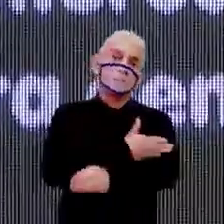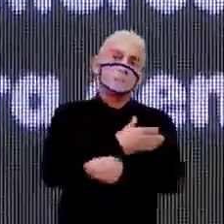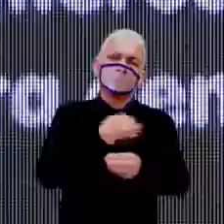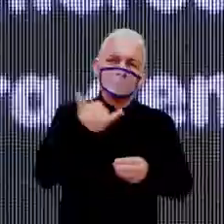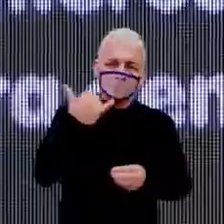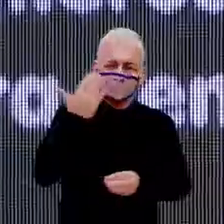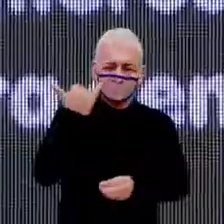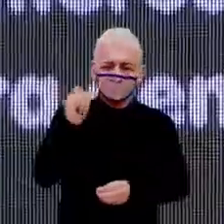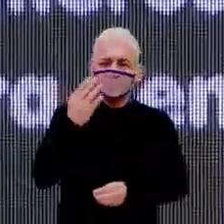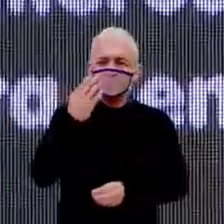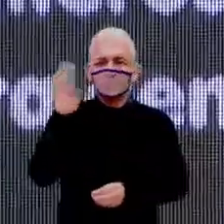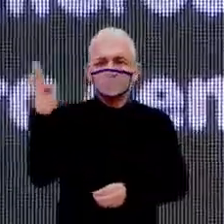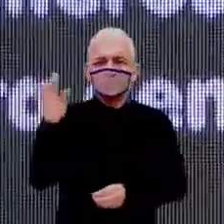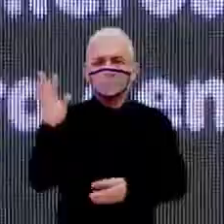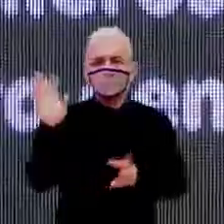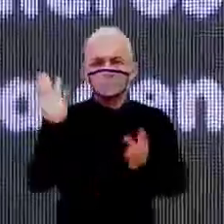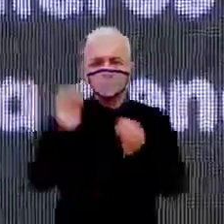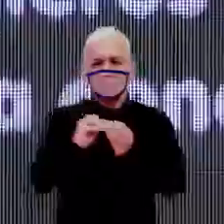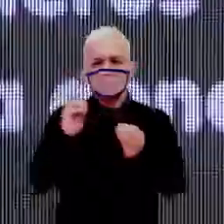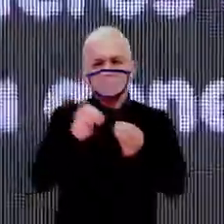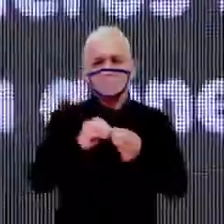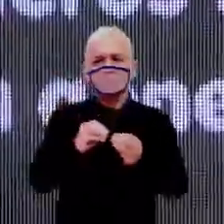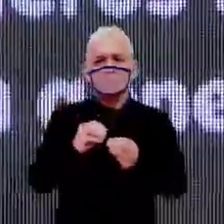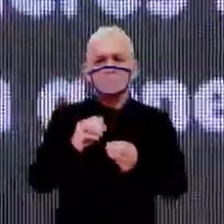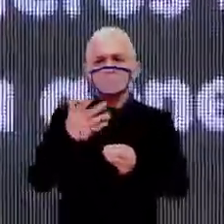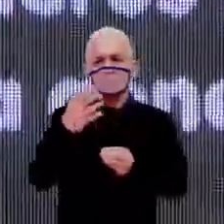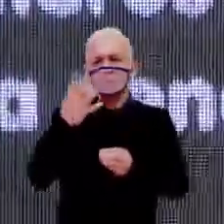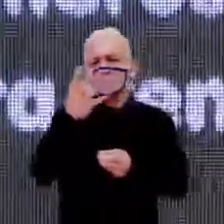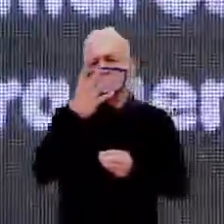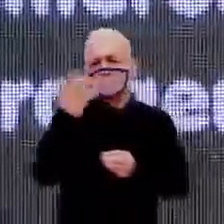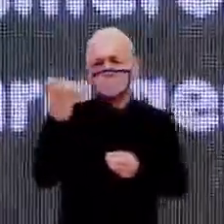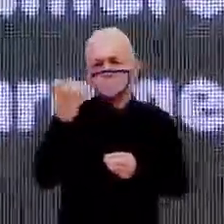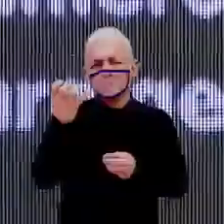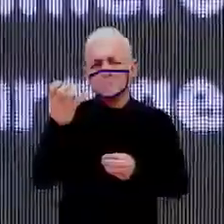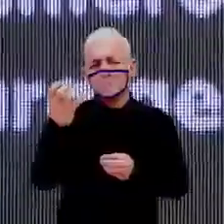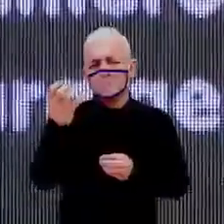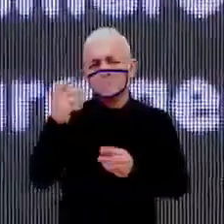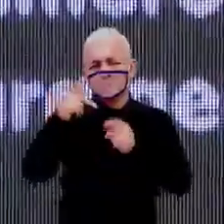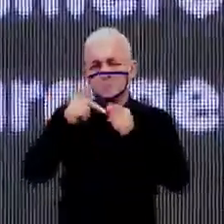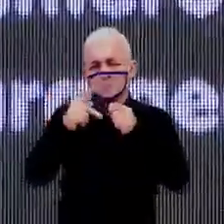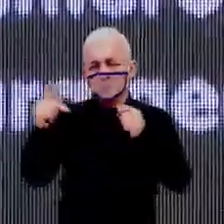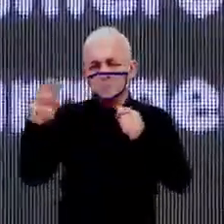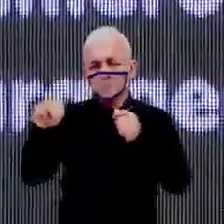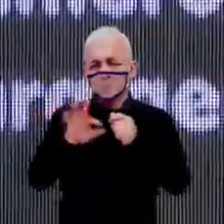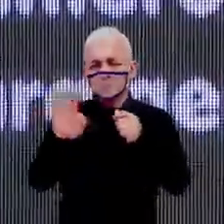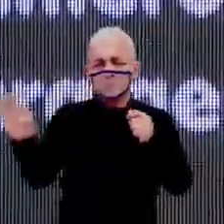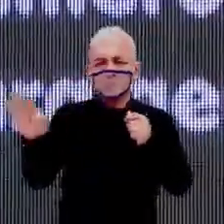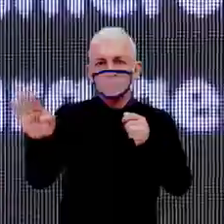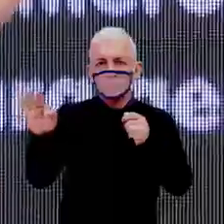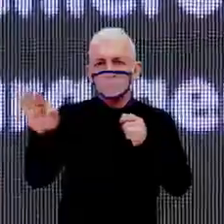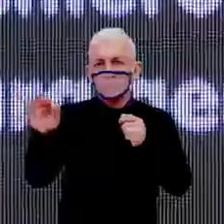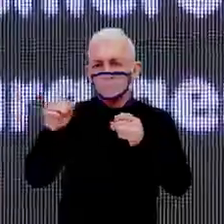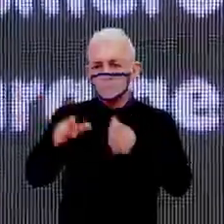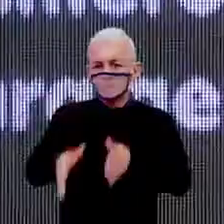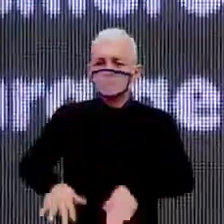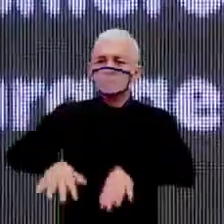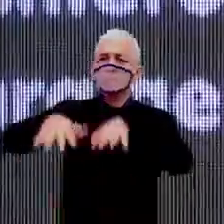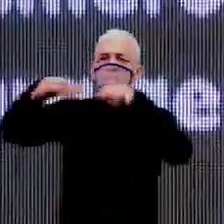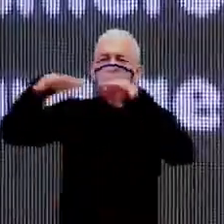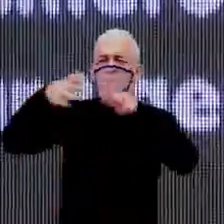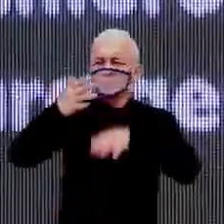Barranquilla, en la última década, venía canalizando creo que más de 40 kilómetros de arroyo, si no me falla la